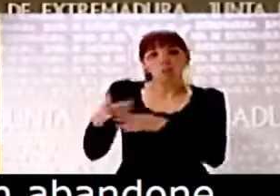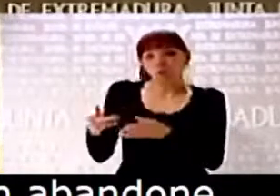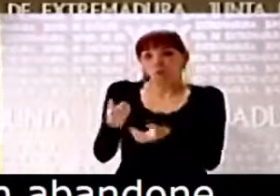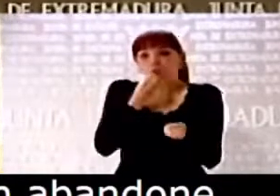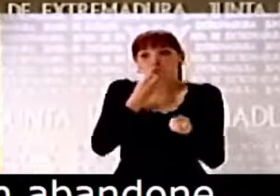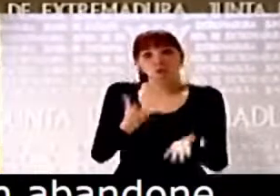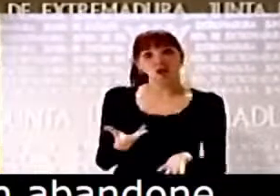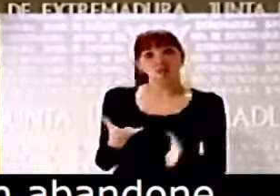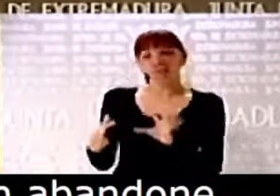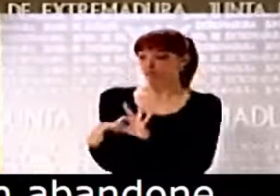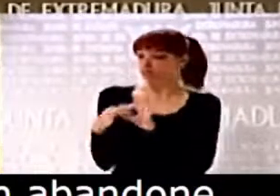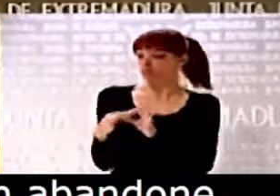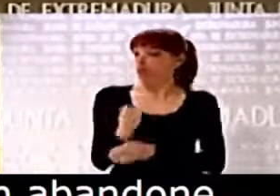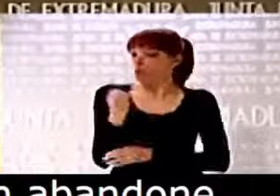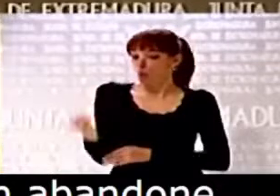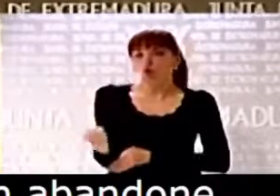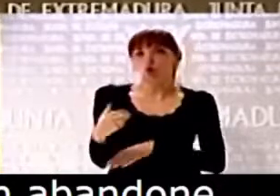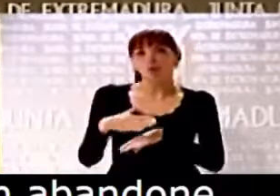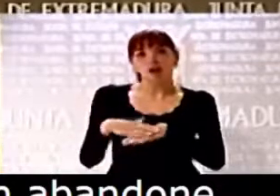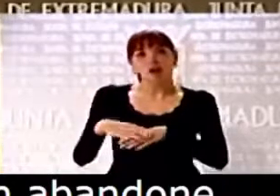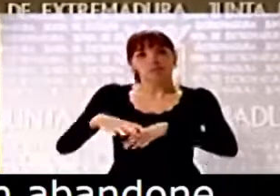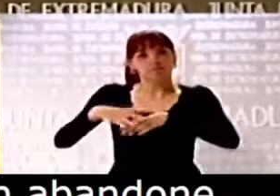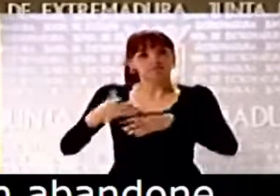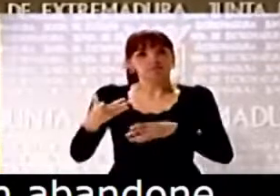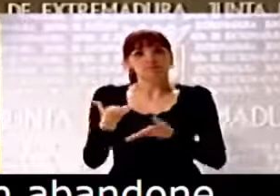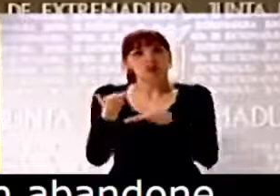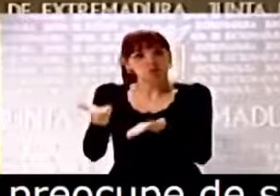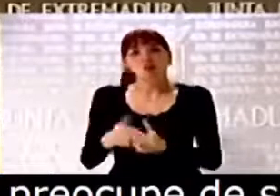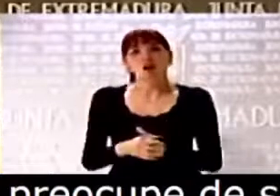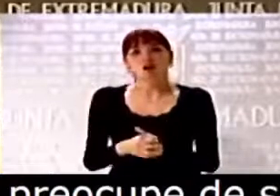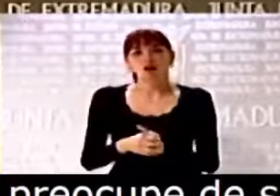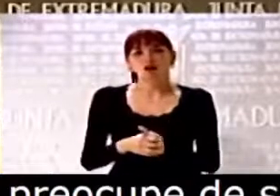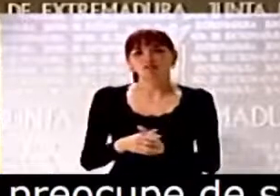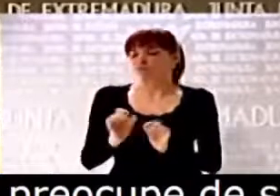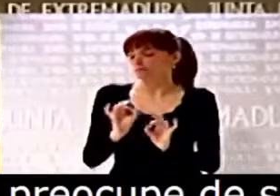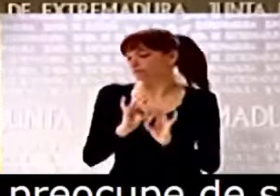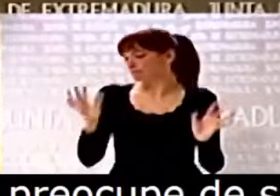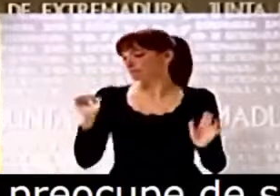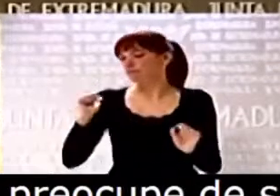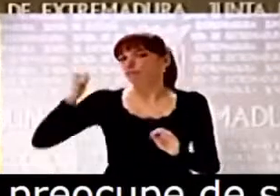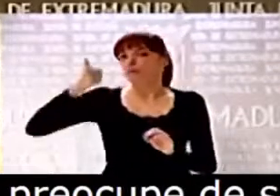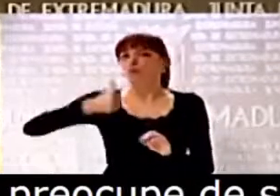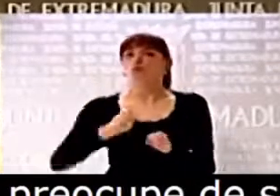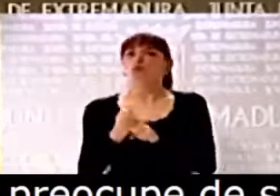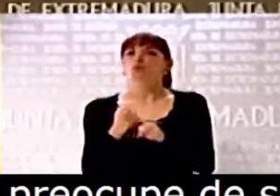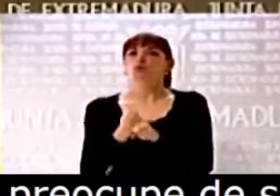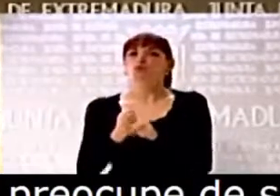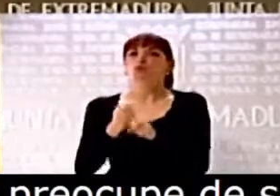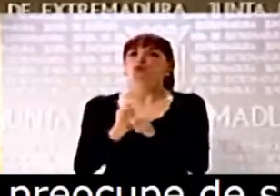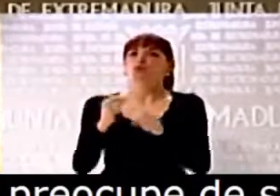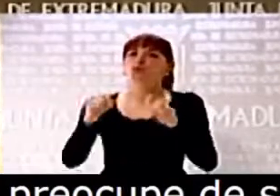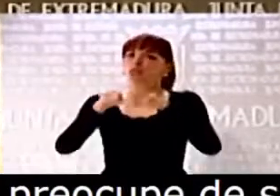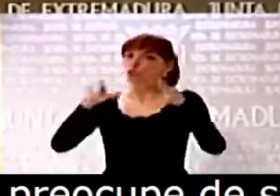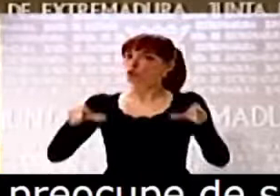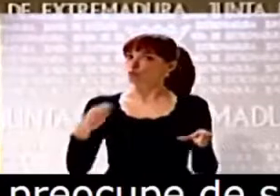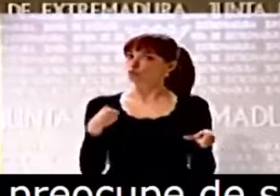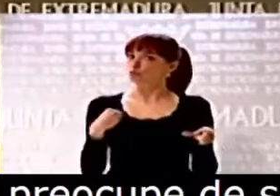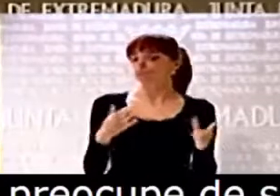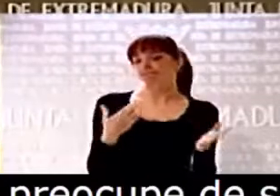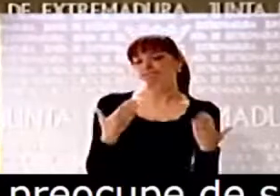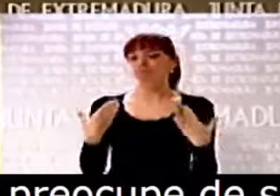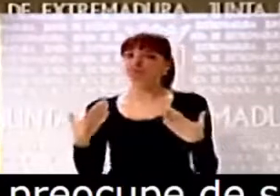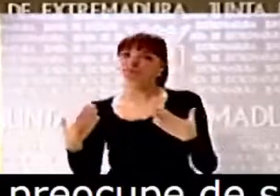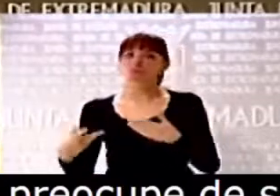que aliados, aliadas y desde luego, llevamos mucho trabajo hecho con todo el sector. Vamos a seguir hablando con todas